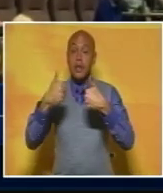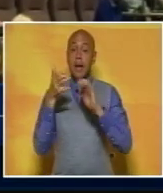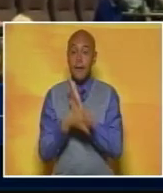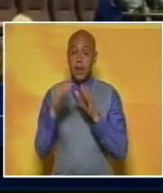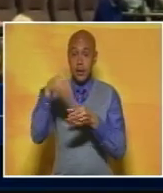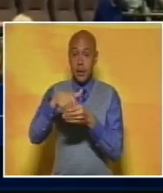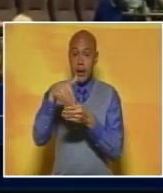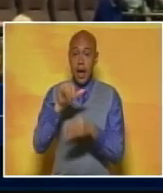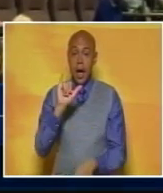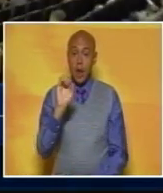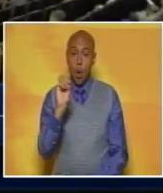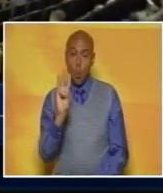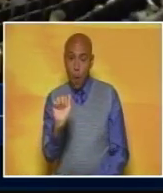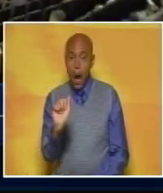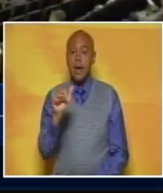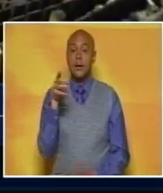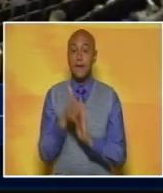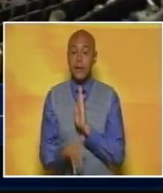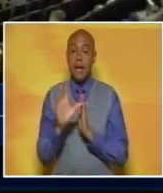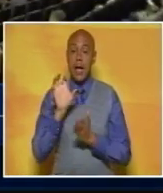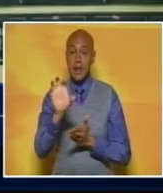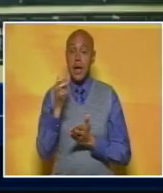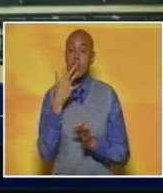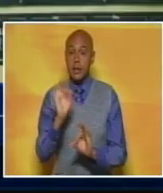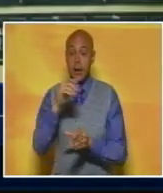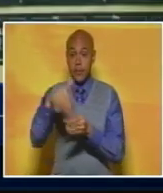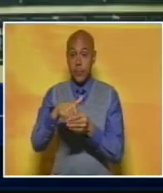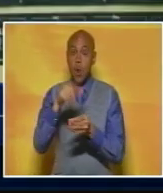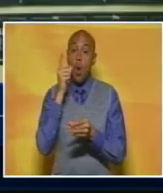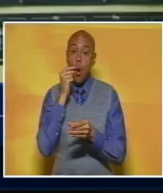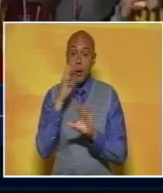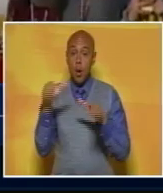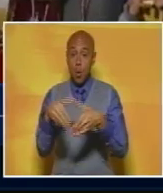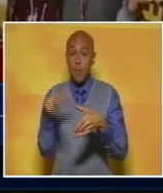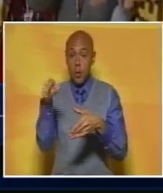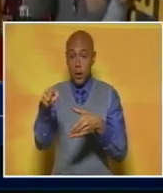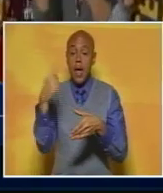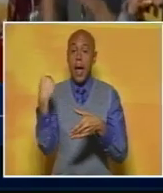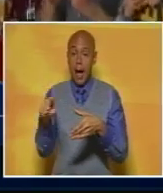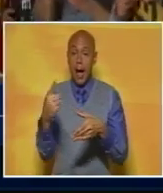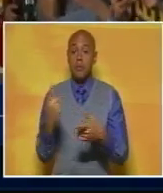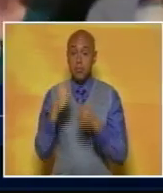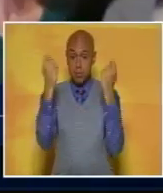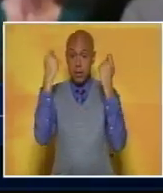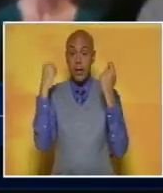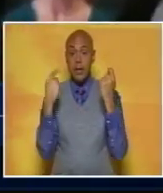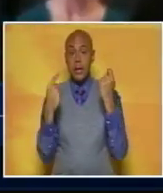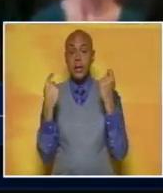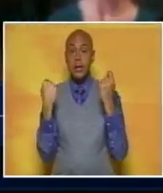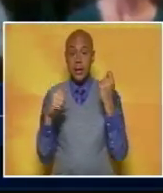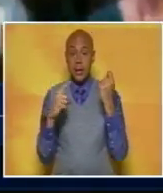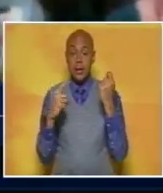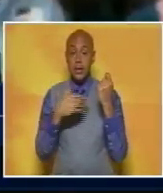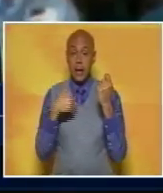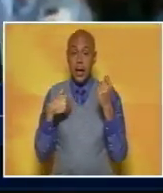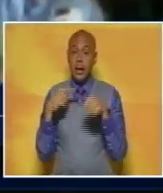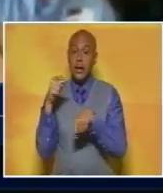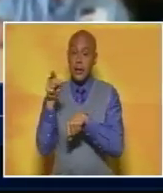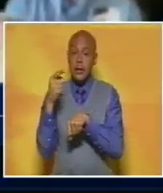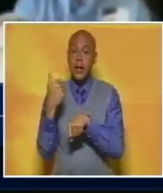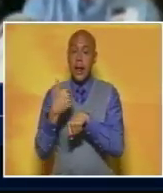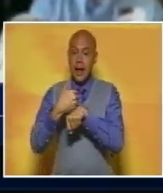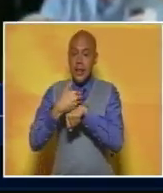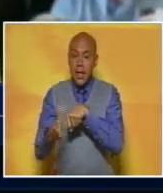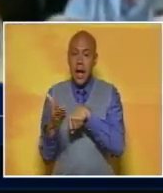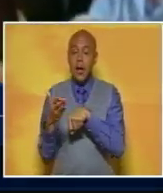Iowa, según los primeros datos publicados por el partido en ese estado, en medio de la polémica para el retraso de la